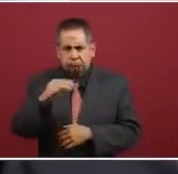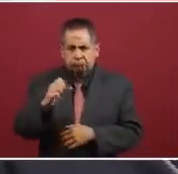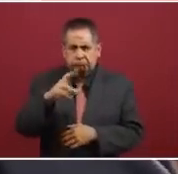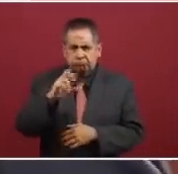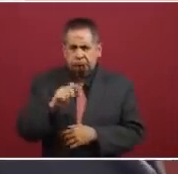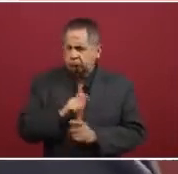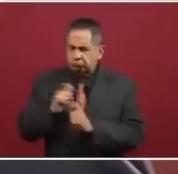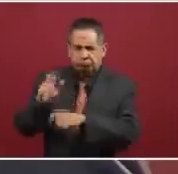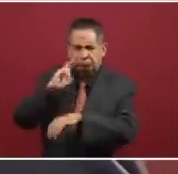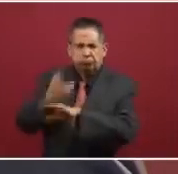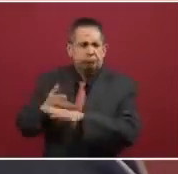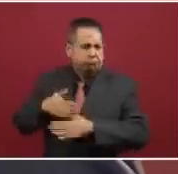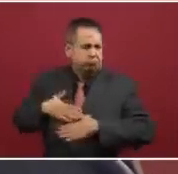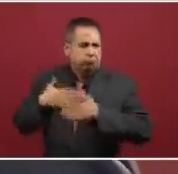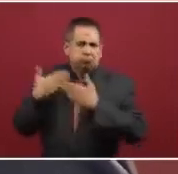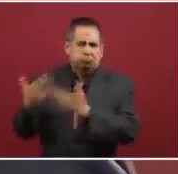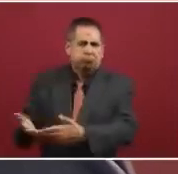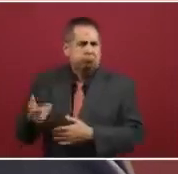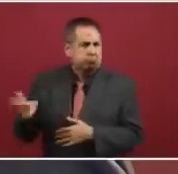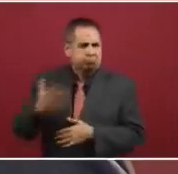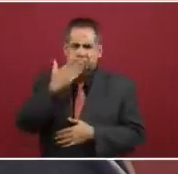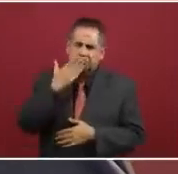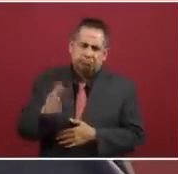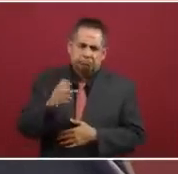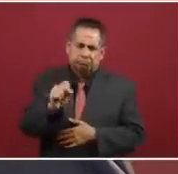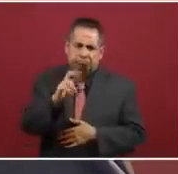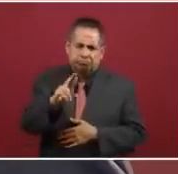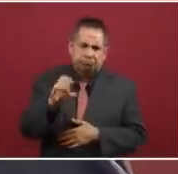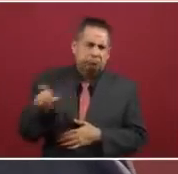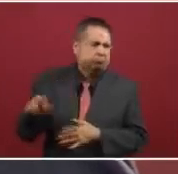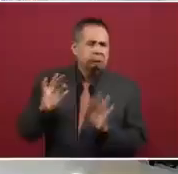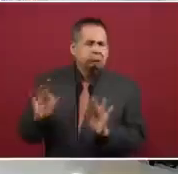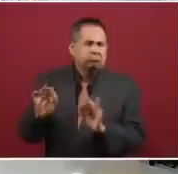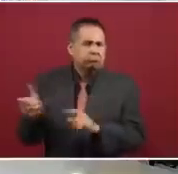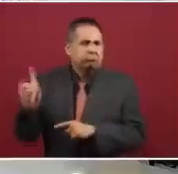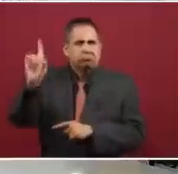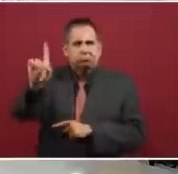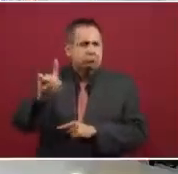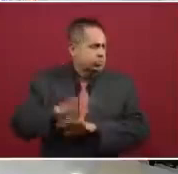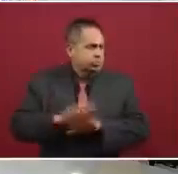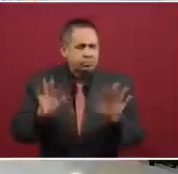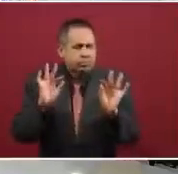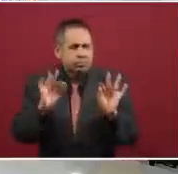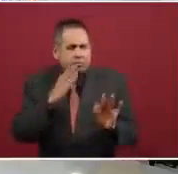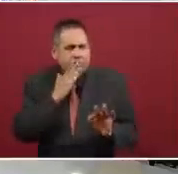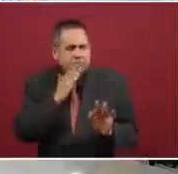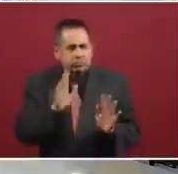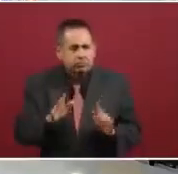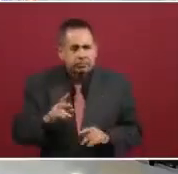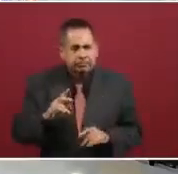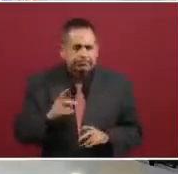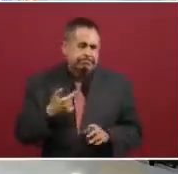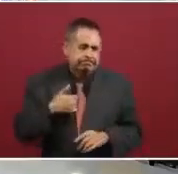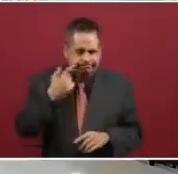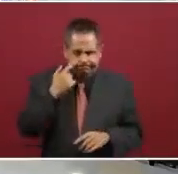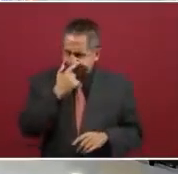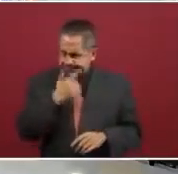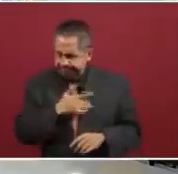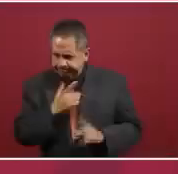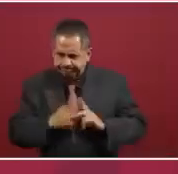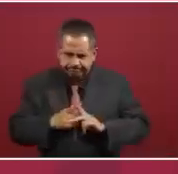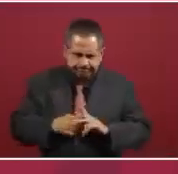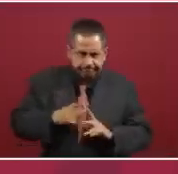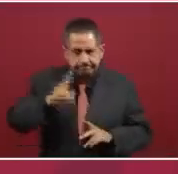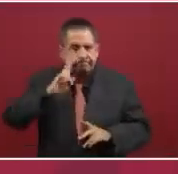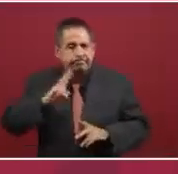Ebrard, secretario de Relaciones Exteriores. Entonces, vamos a valorarlo y vamos